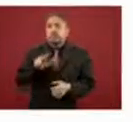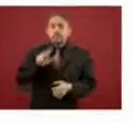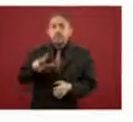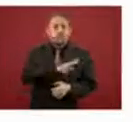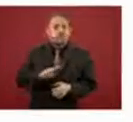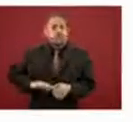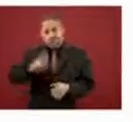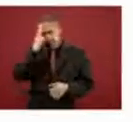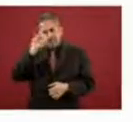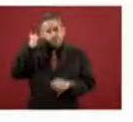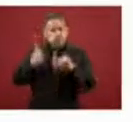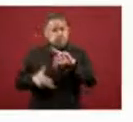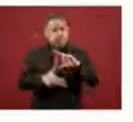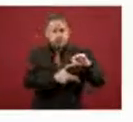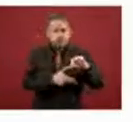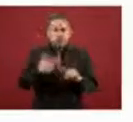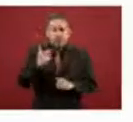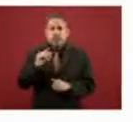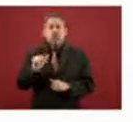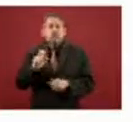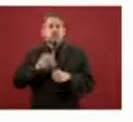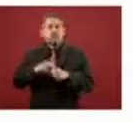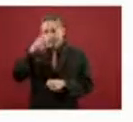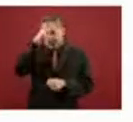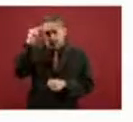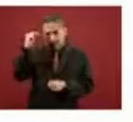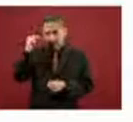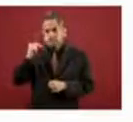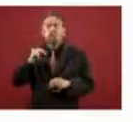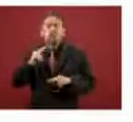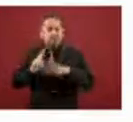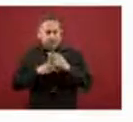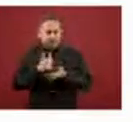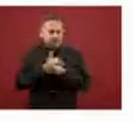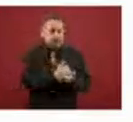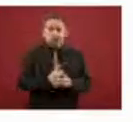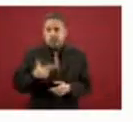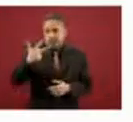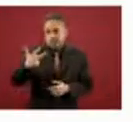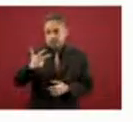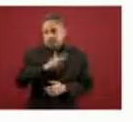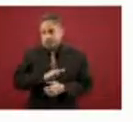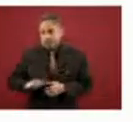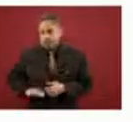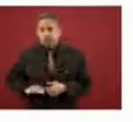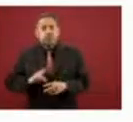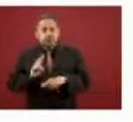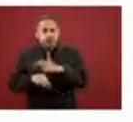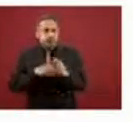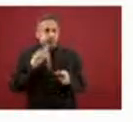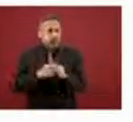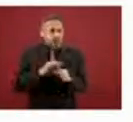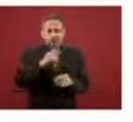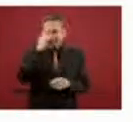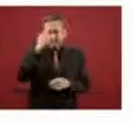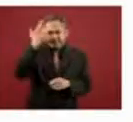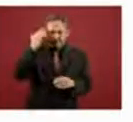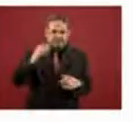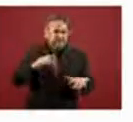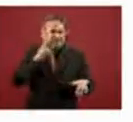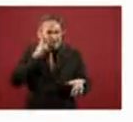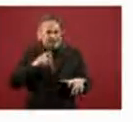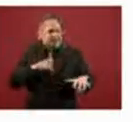Huila en Nayarit. Ahí tenemos 8 municipios. Recordemos que esta afectación de inundaciones pues, afectó